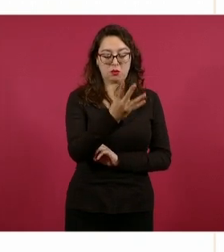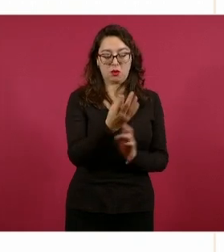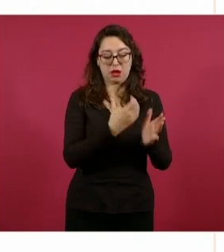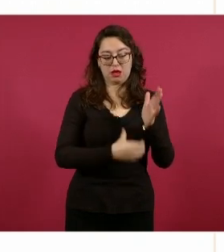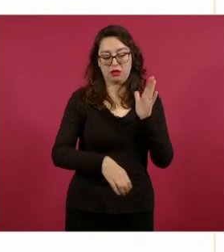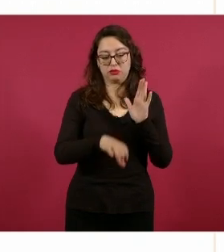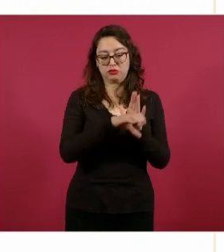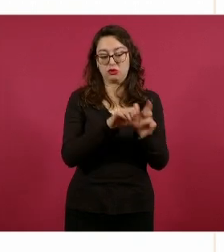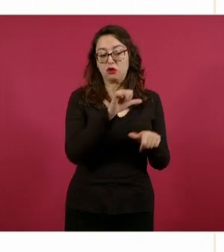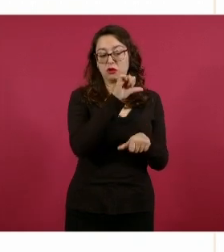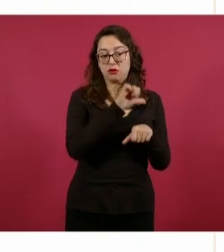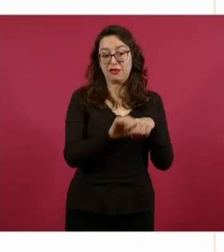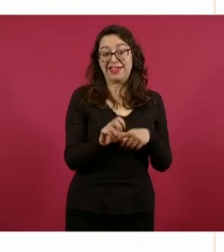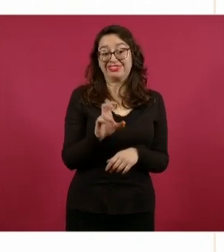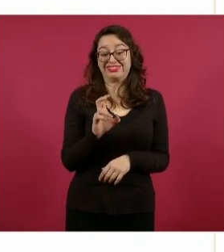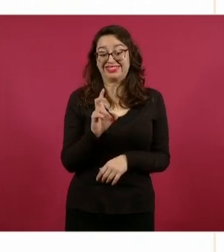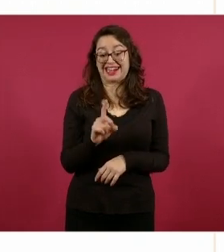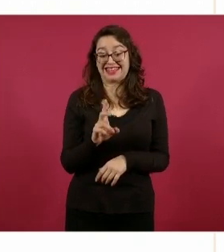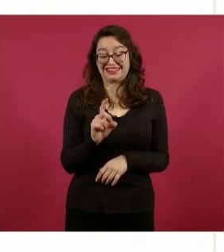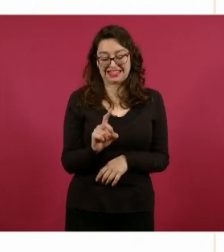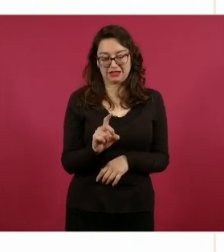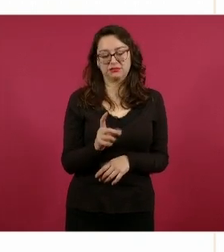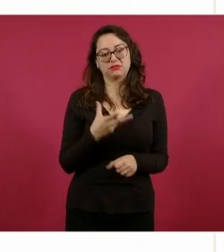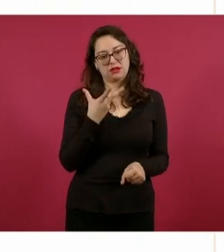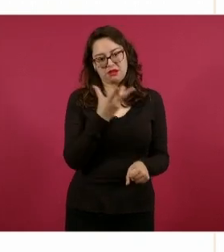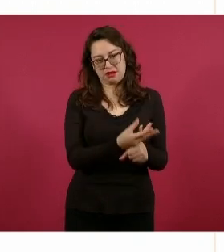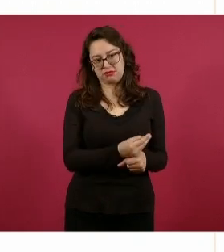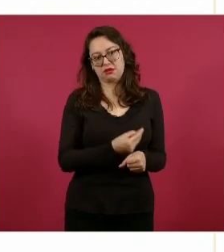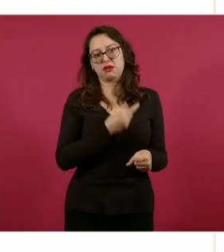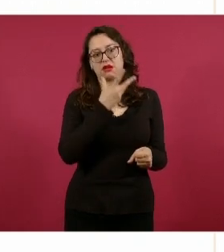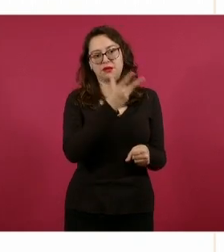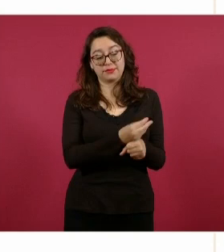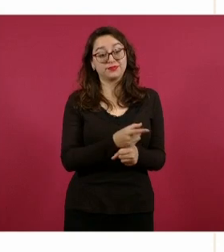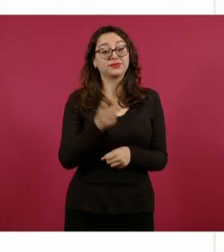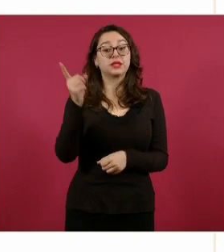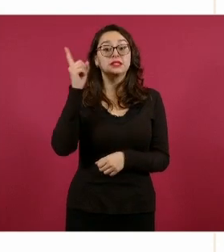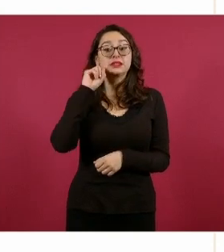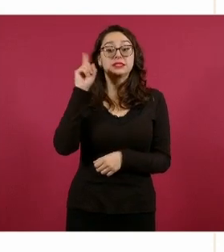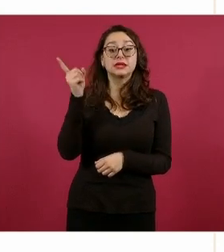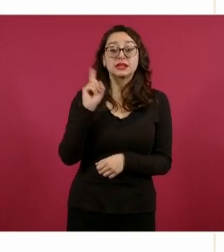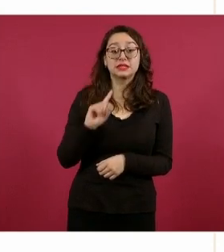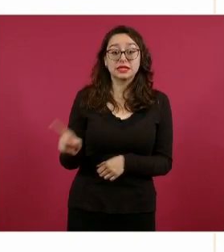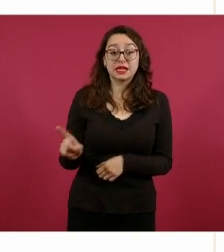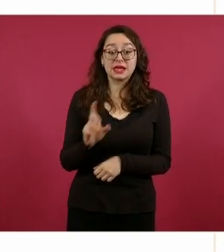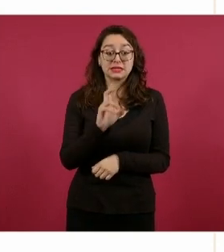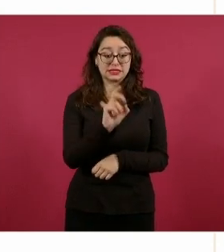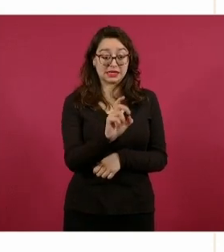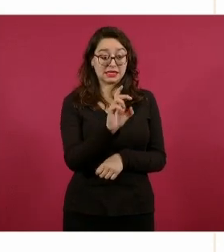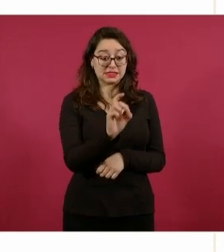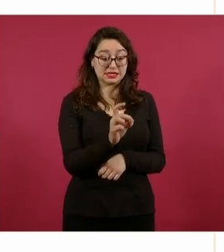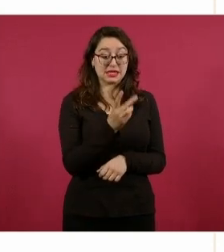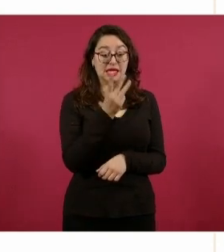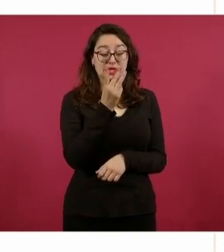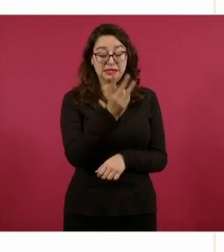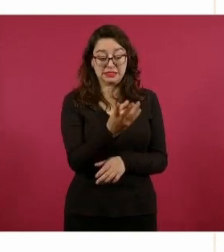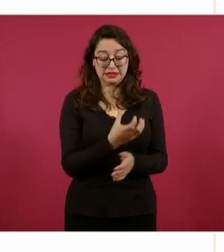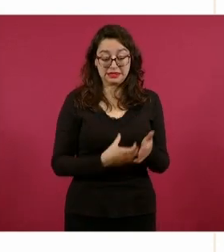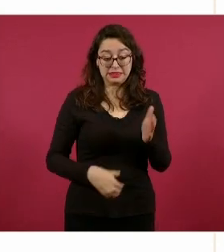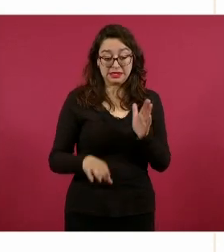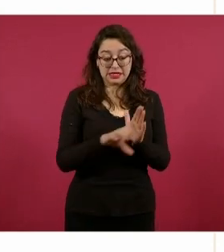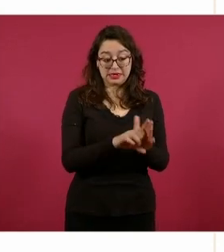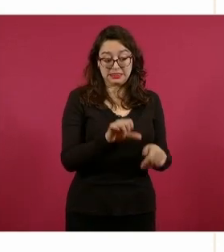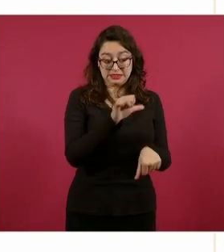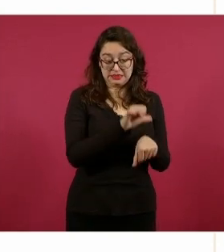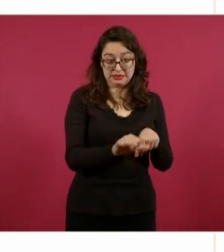esa entidad, lo mismo en Zacatecas, de los 33 quirófanos, 31 han